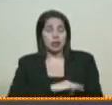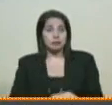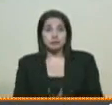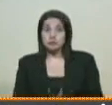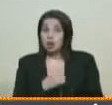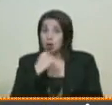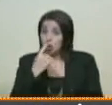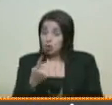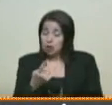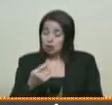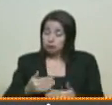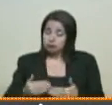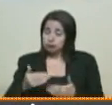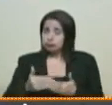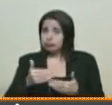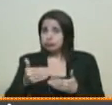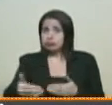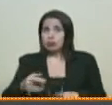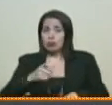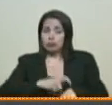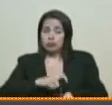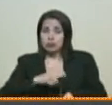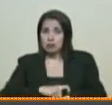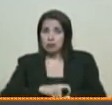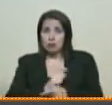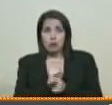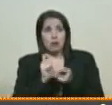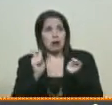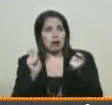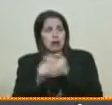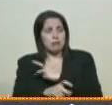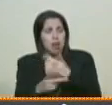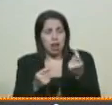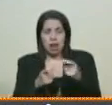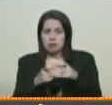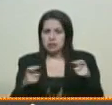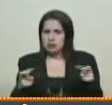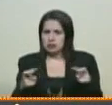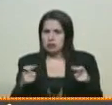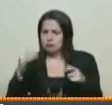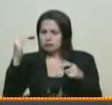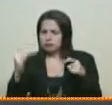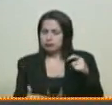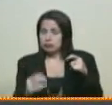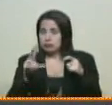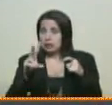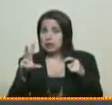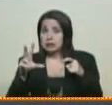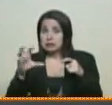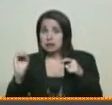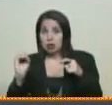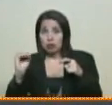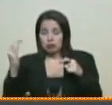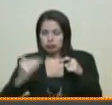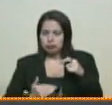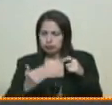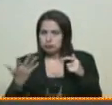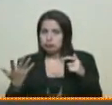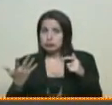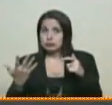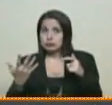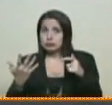con tiempo. Vamos a la reconversión monetaria. Vamos. Y va a salir bien.